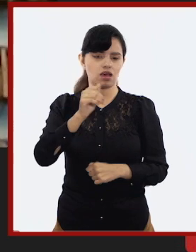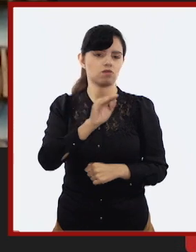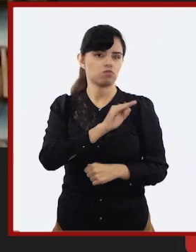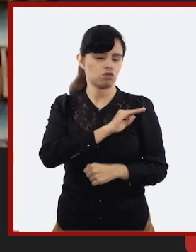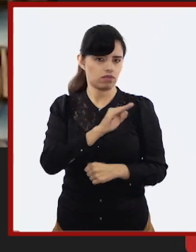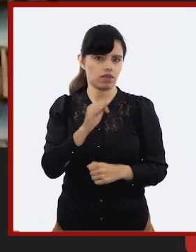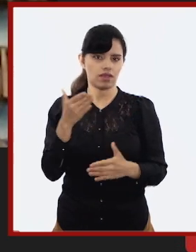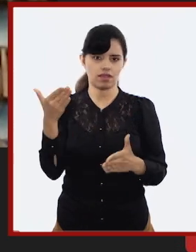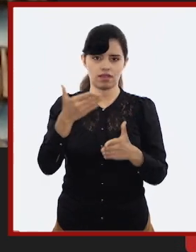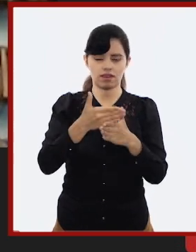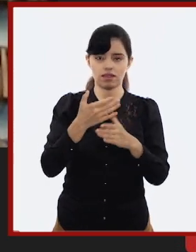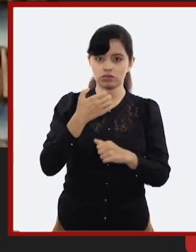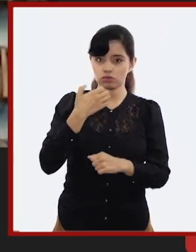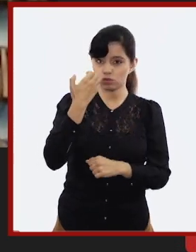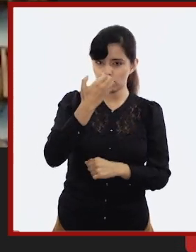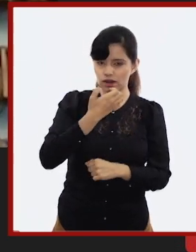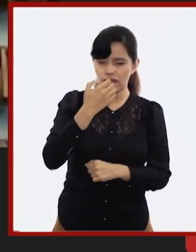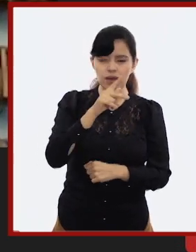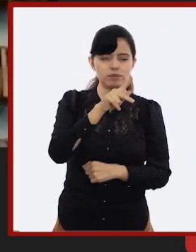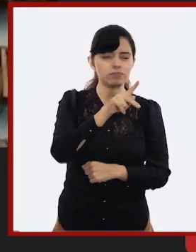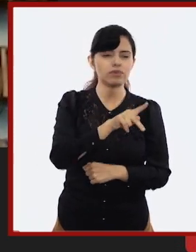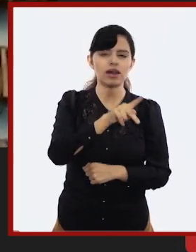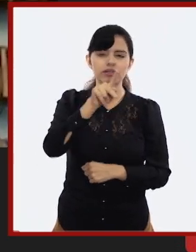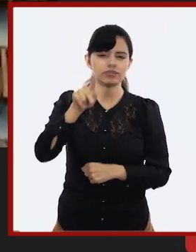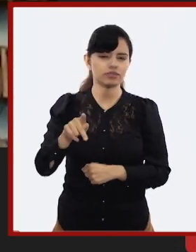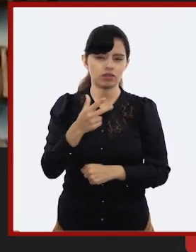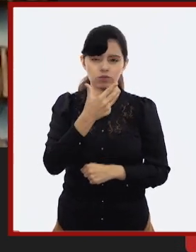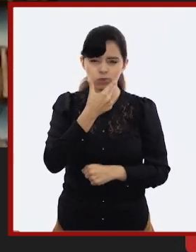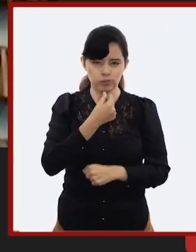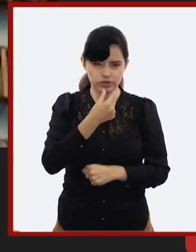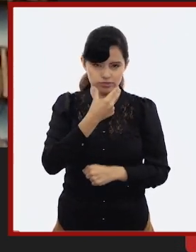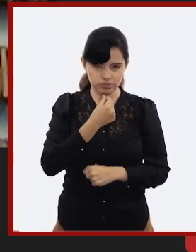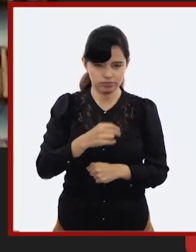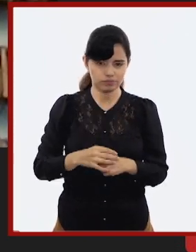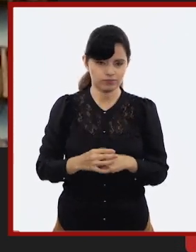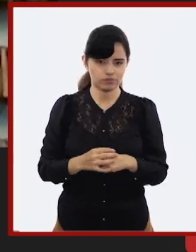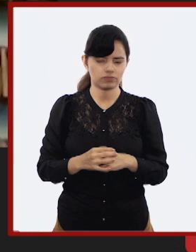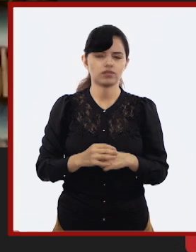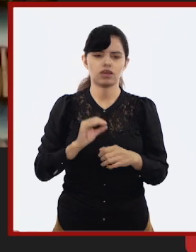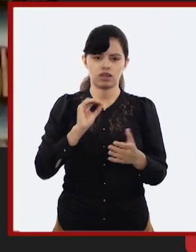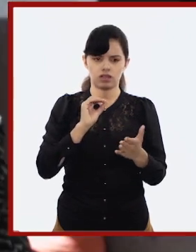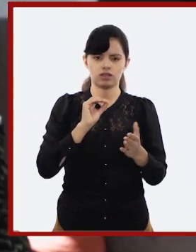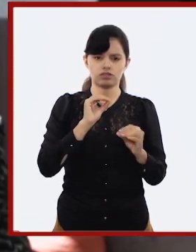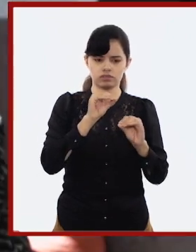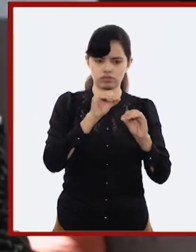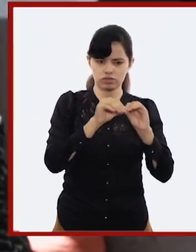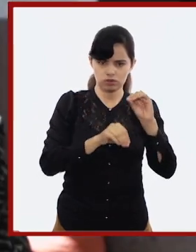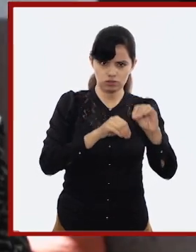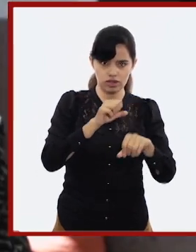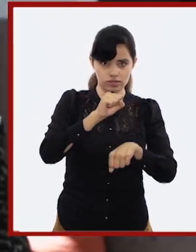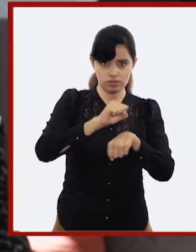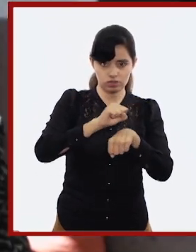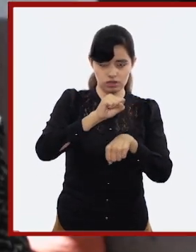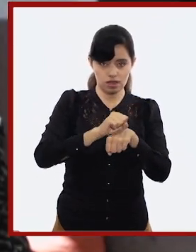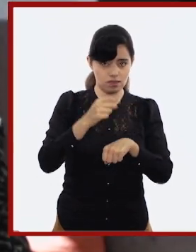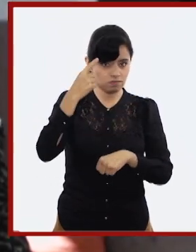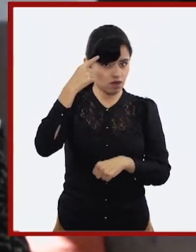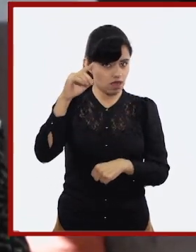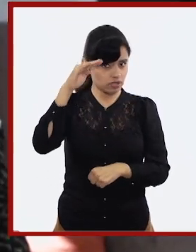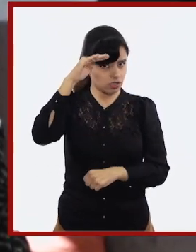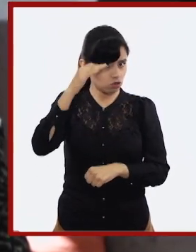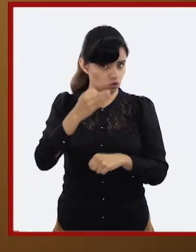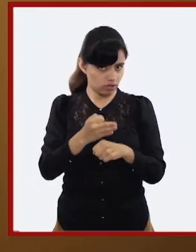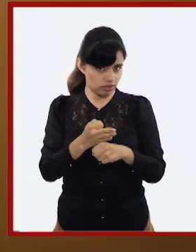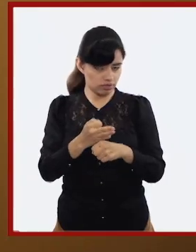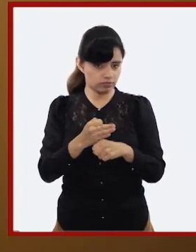una educación parecida a la de los hombres. Se crea la escuela secundaria para señoritas,